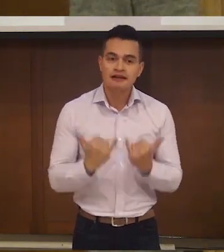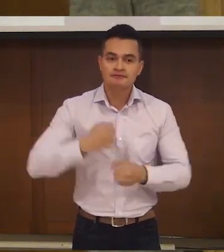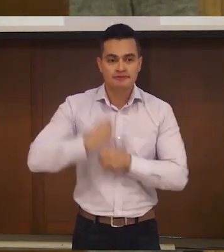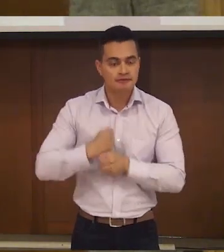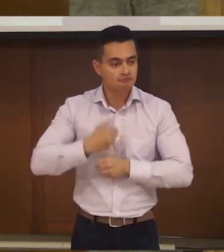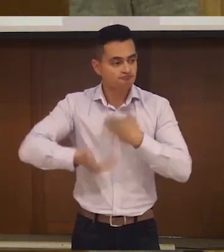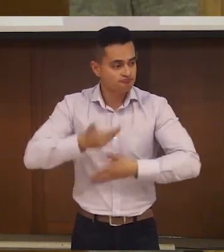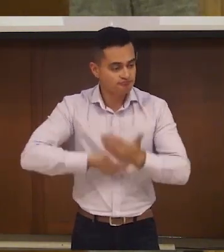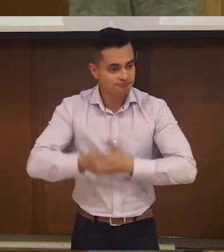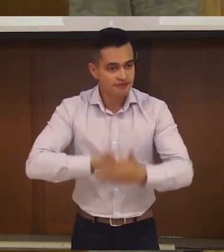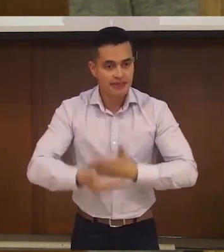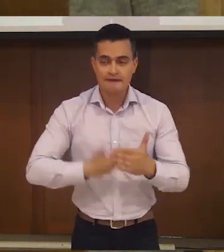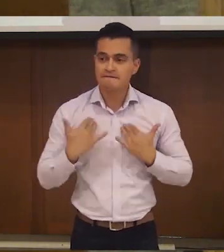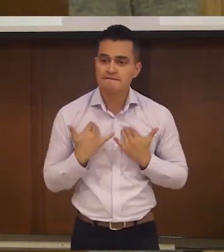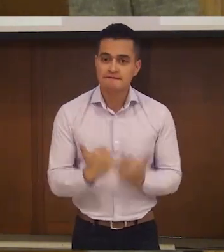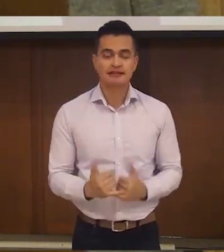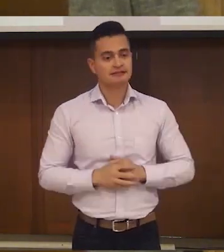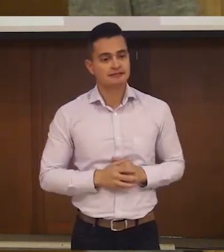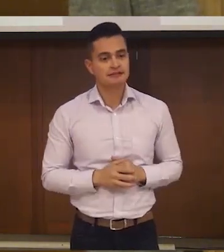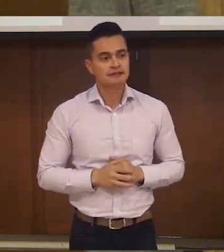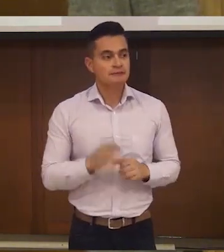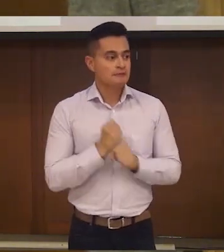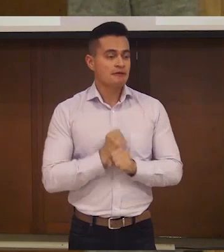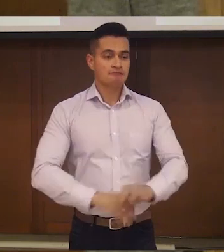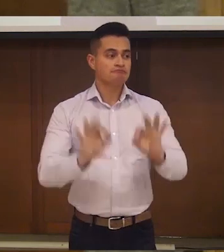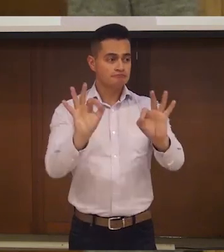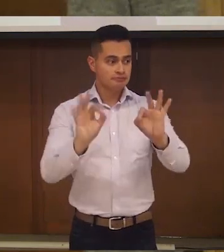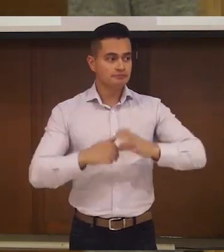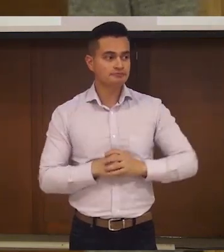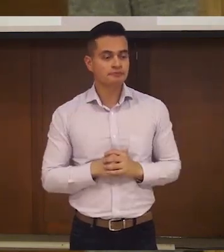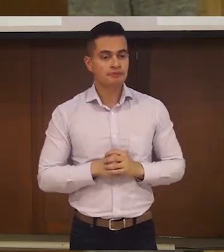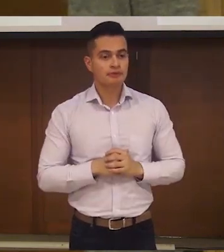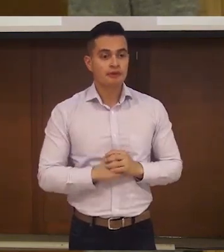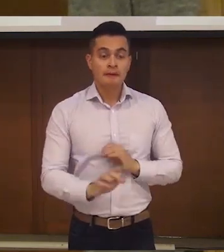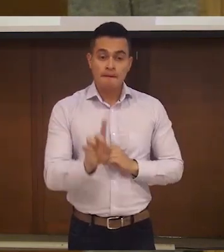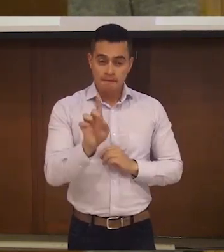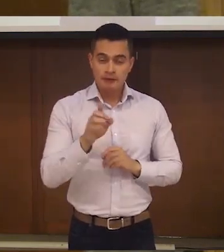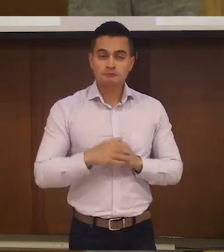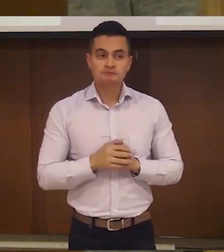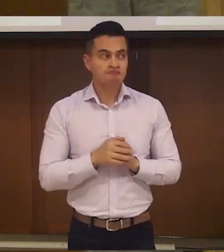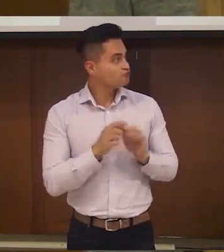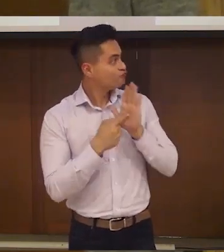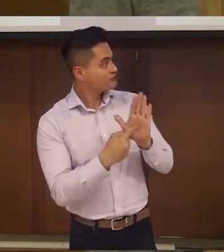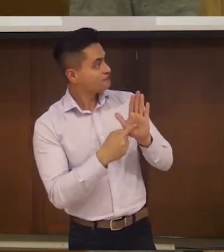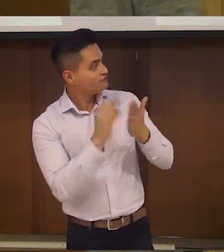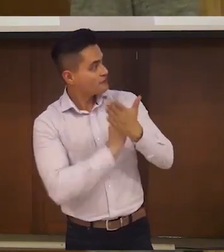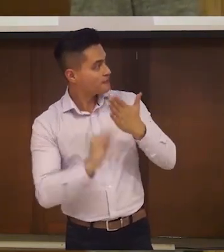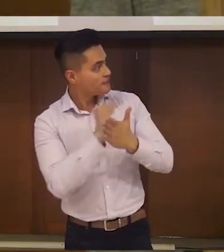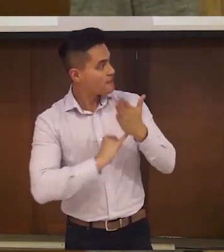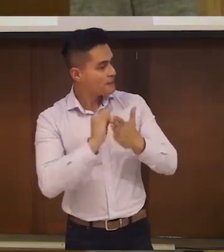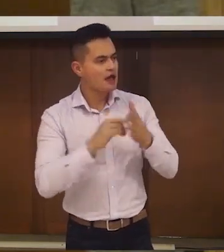verdaderamente de haber hecho este trabajo, me parece formidable. Bueno, aquí hay unas pocas imágenes